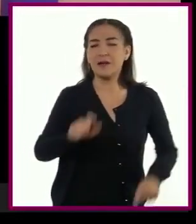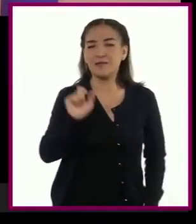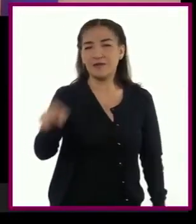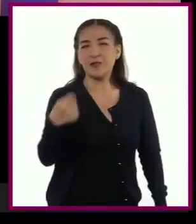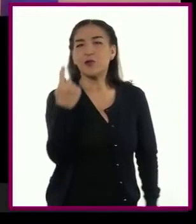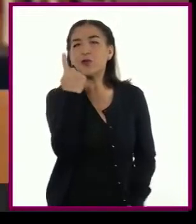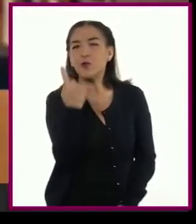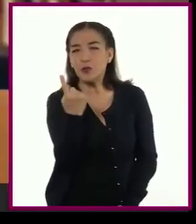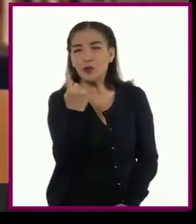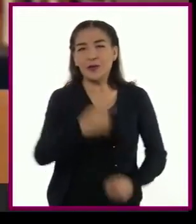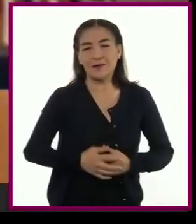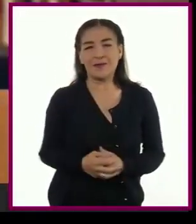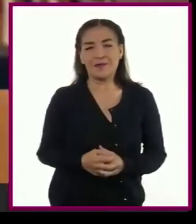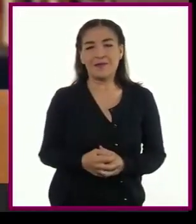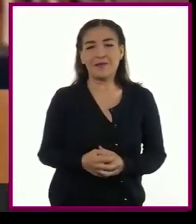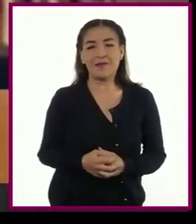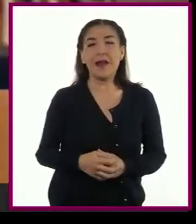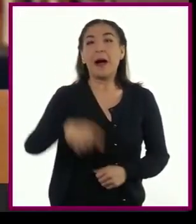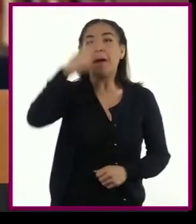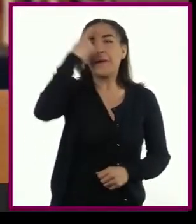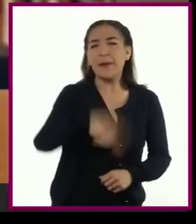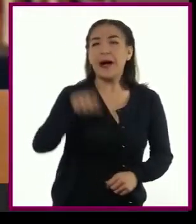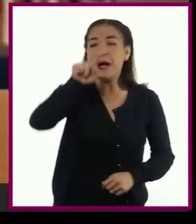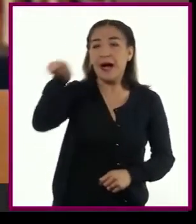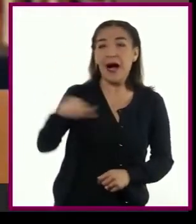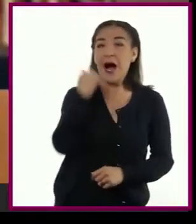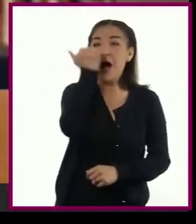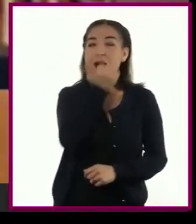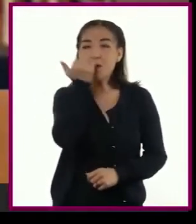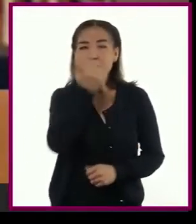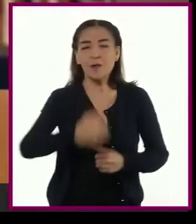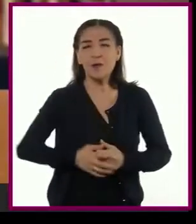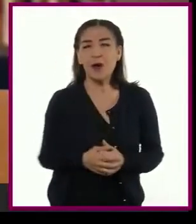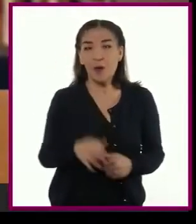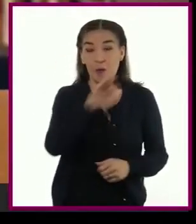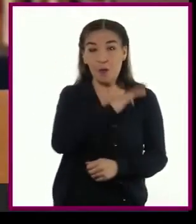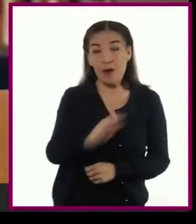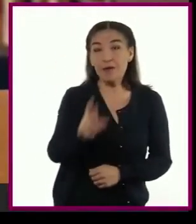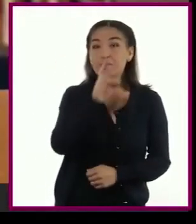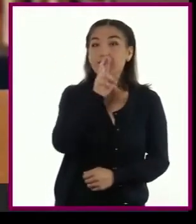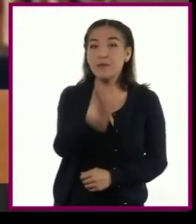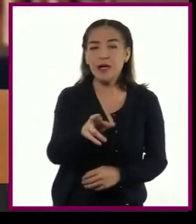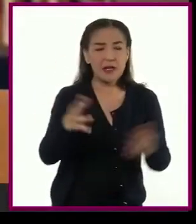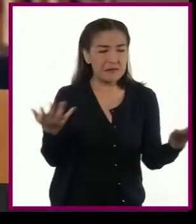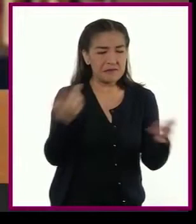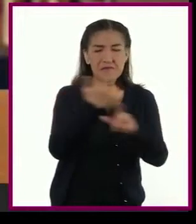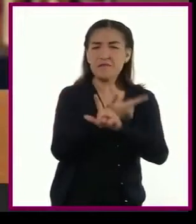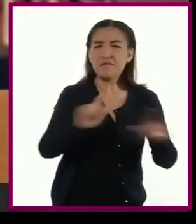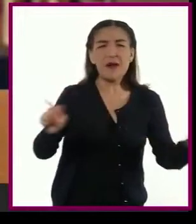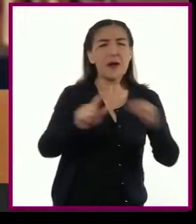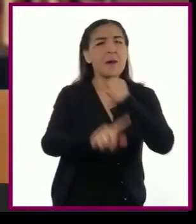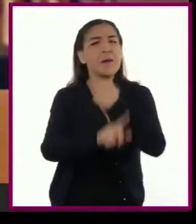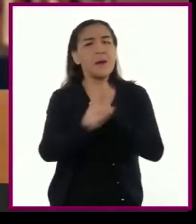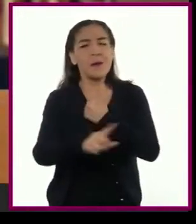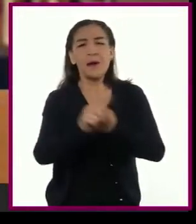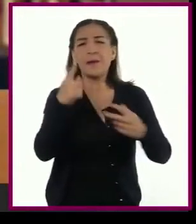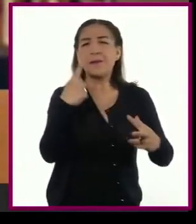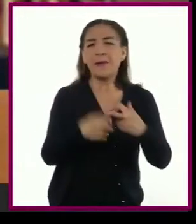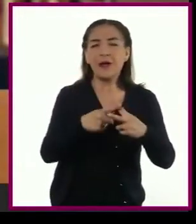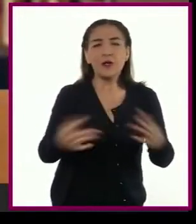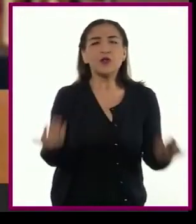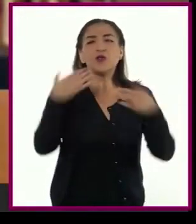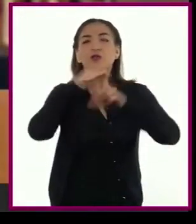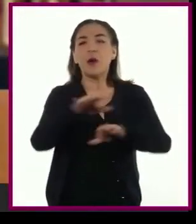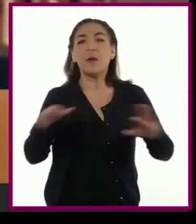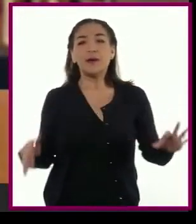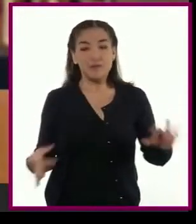1. Y para que las alumnas y los alumnos puedan resolver cualquier problema relacionado con